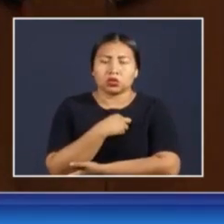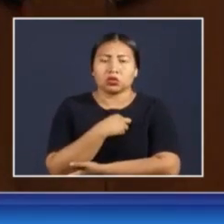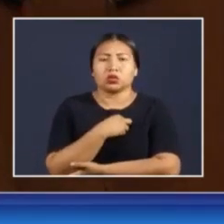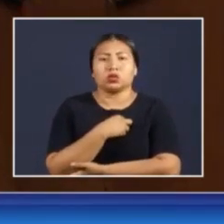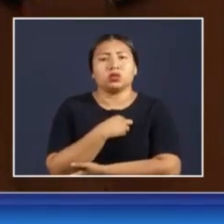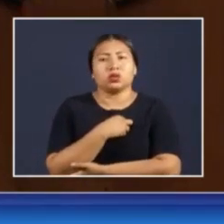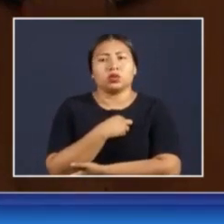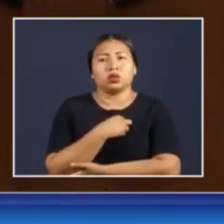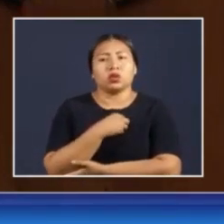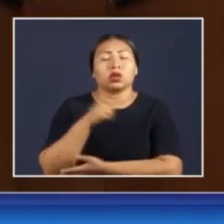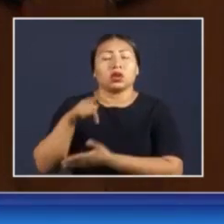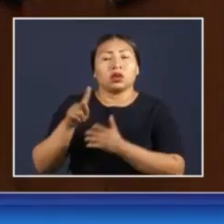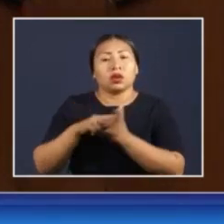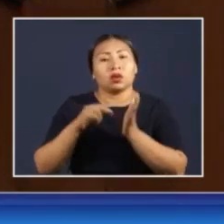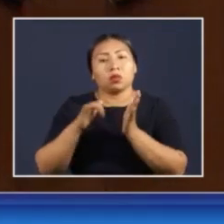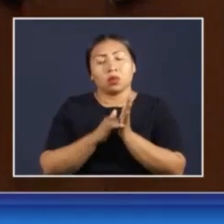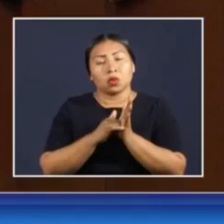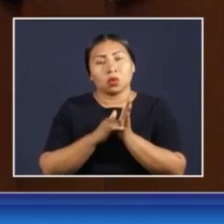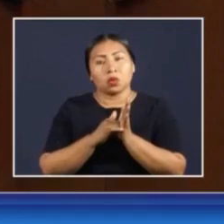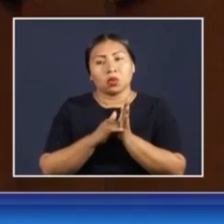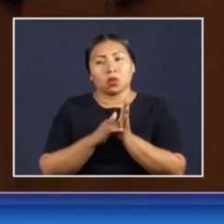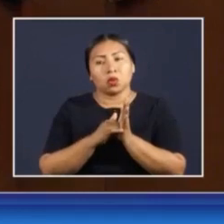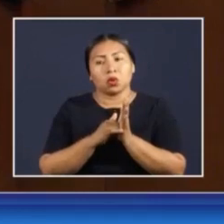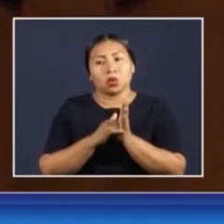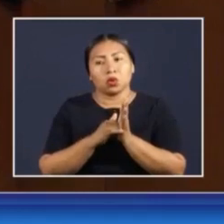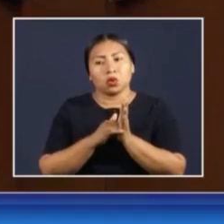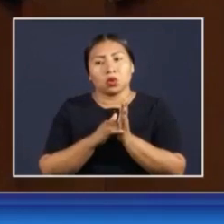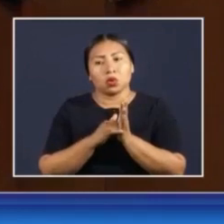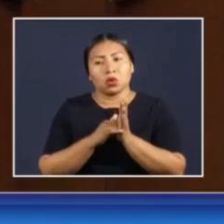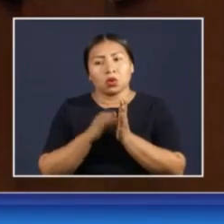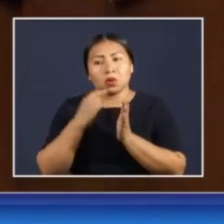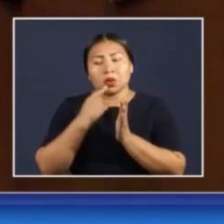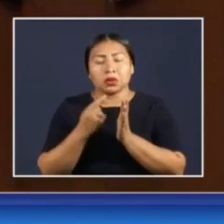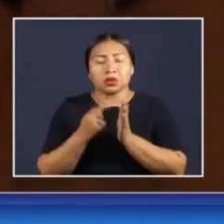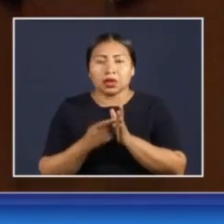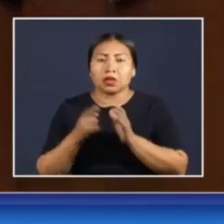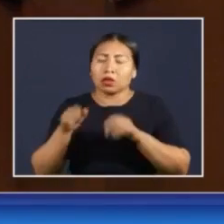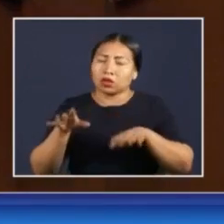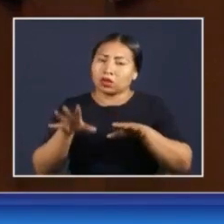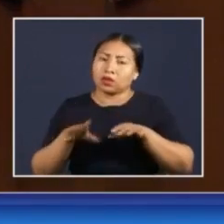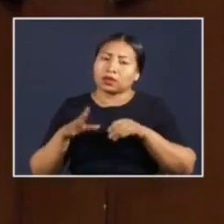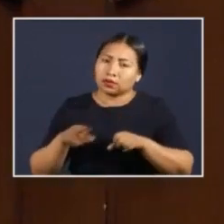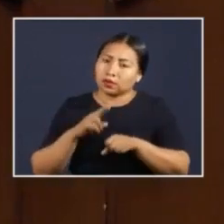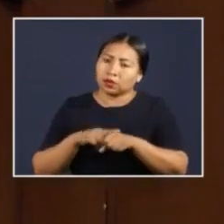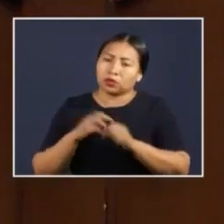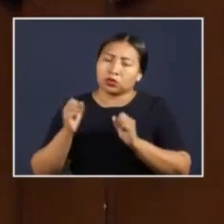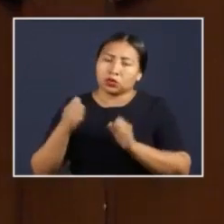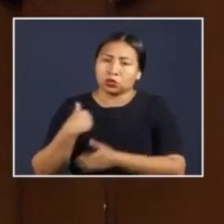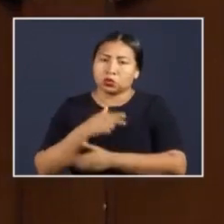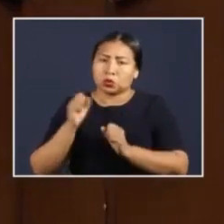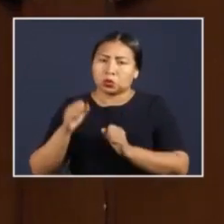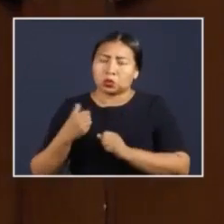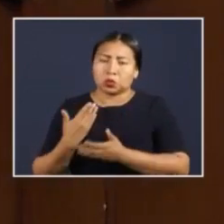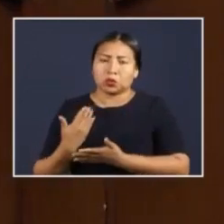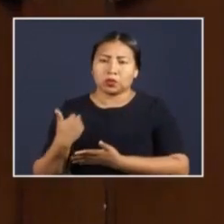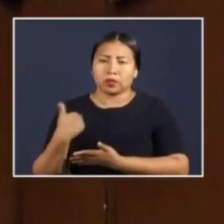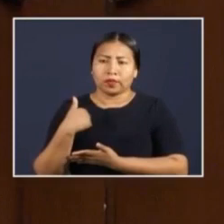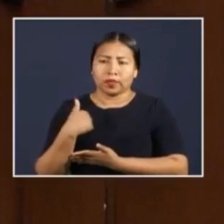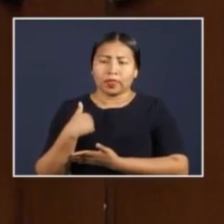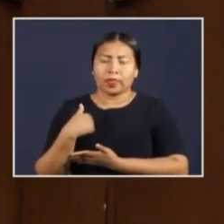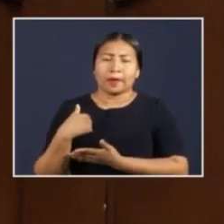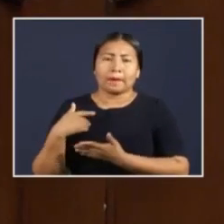este proyecto de ley si ustedes así lo tienen esta augusta asamblea vamos a tener un pie de fuerza